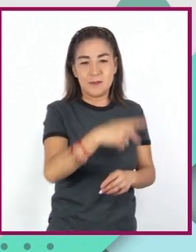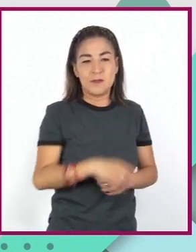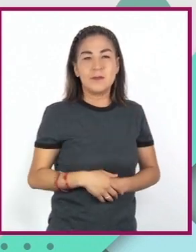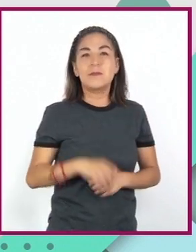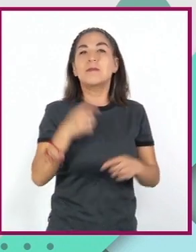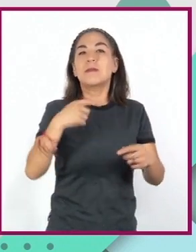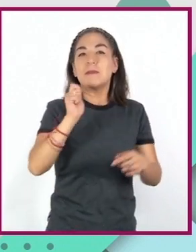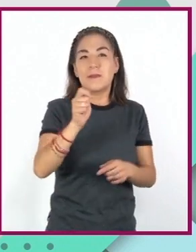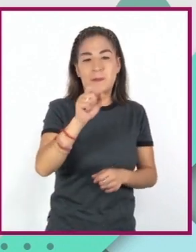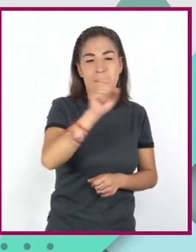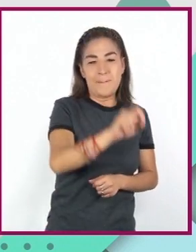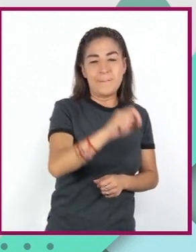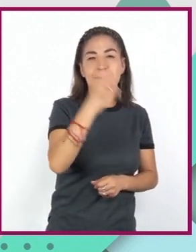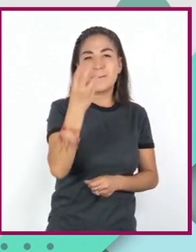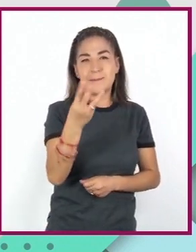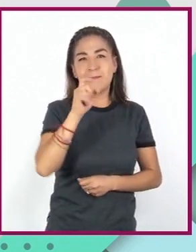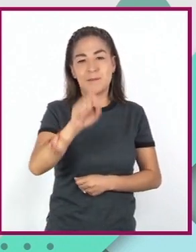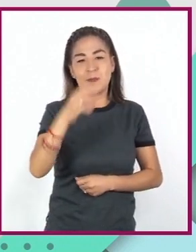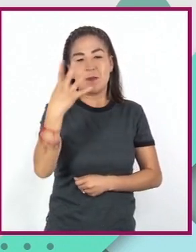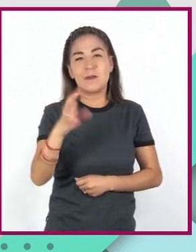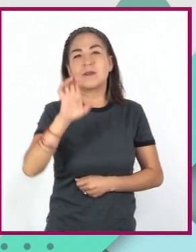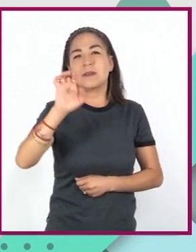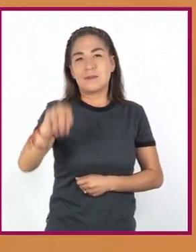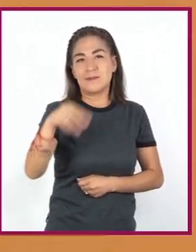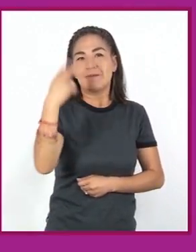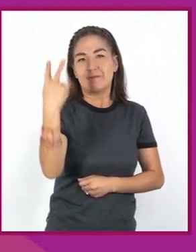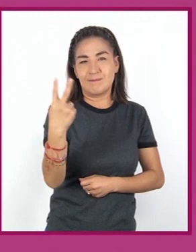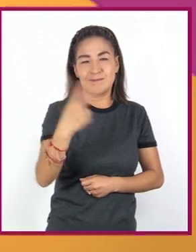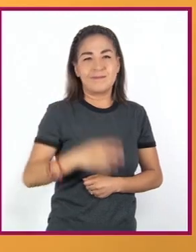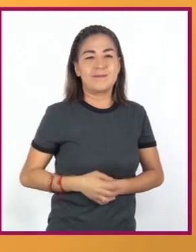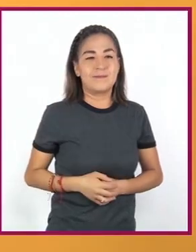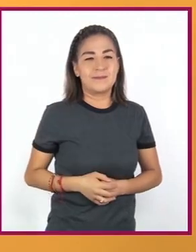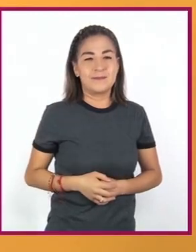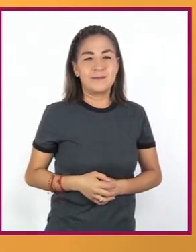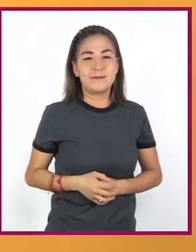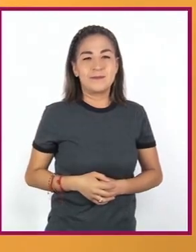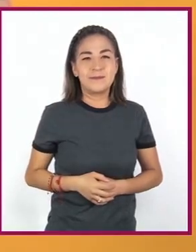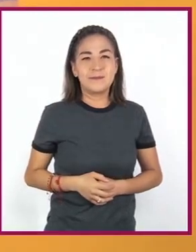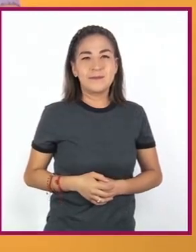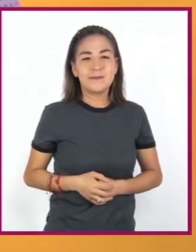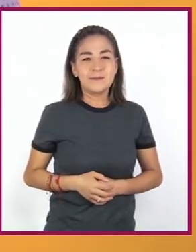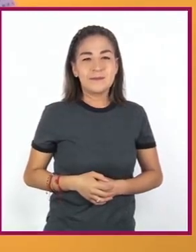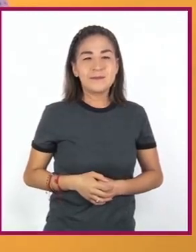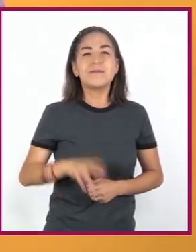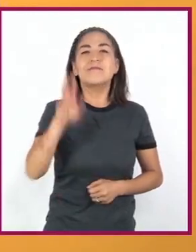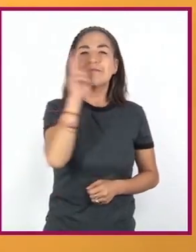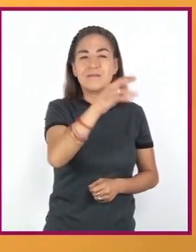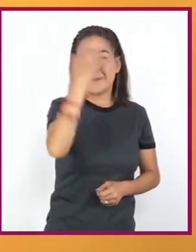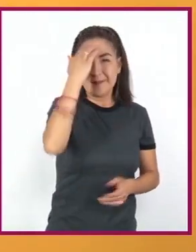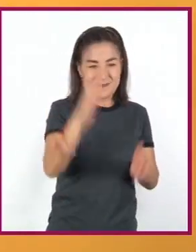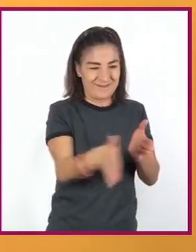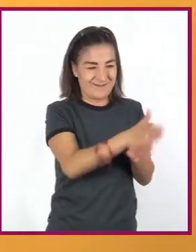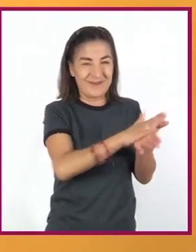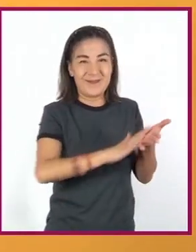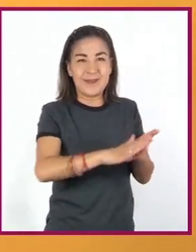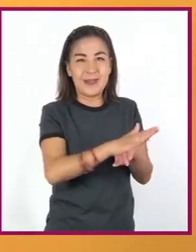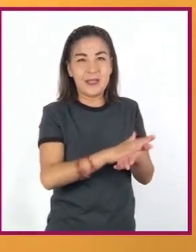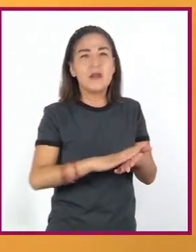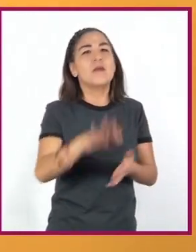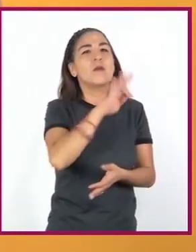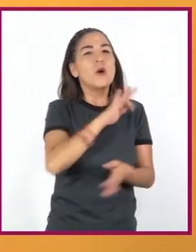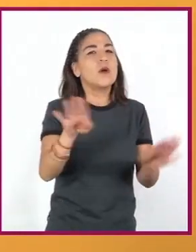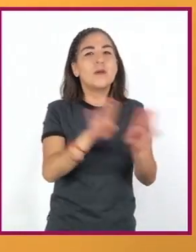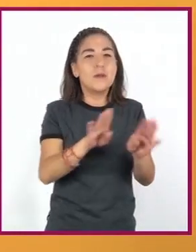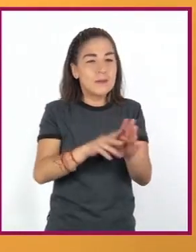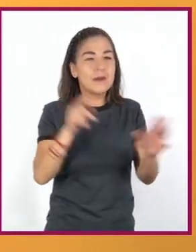a 23.4 centímetros cuadrados. Conociendo el área de la base, ya se puede